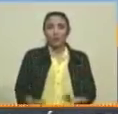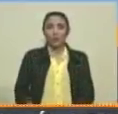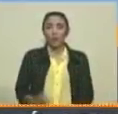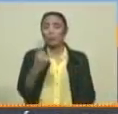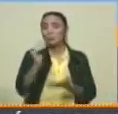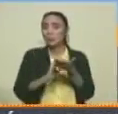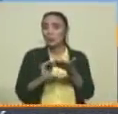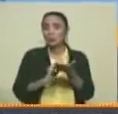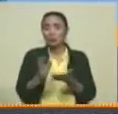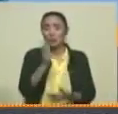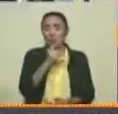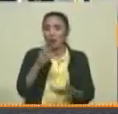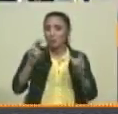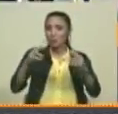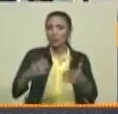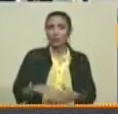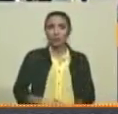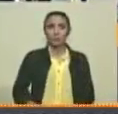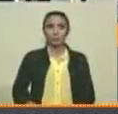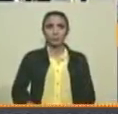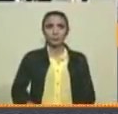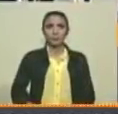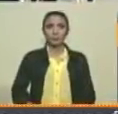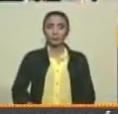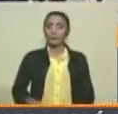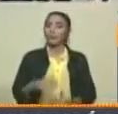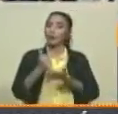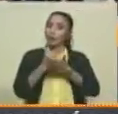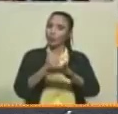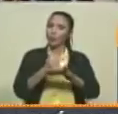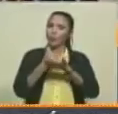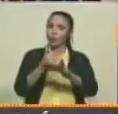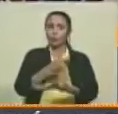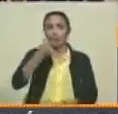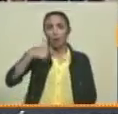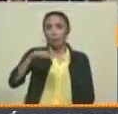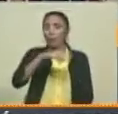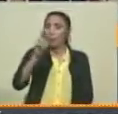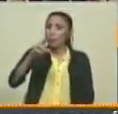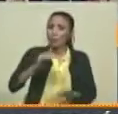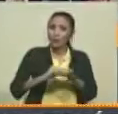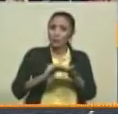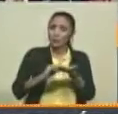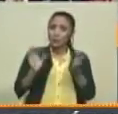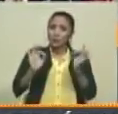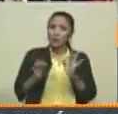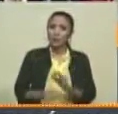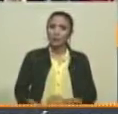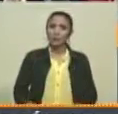sola, que vaya en beneficio de los pueblos, una sola.